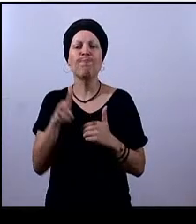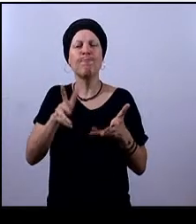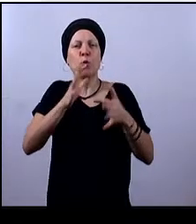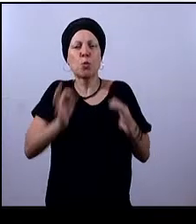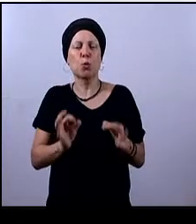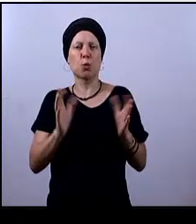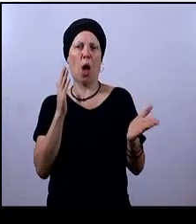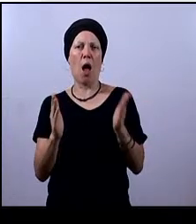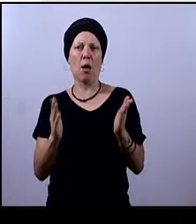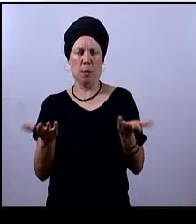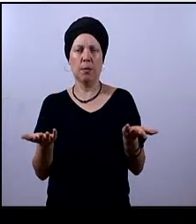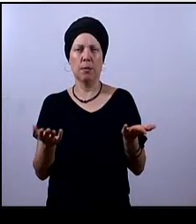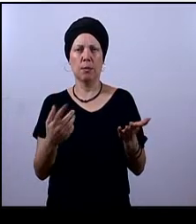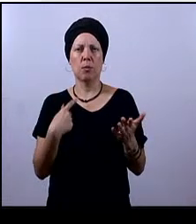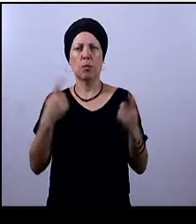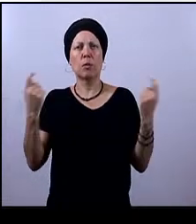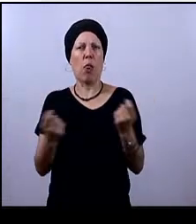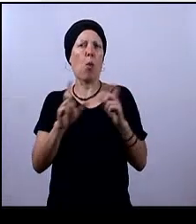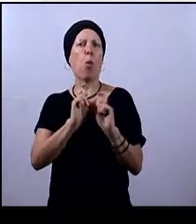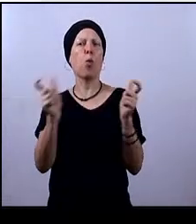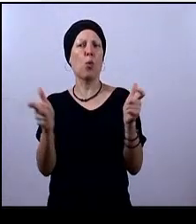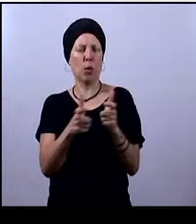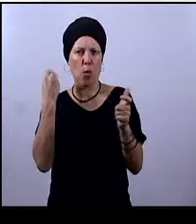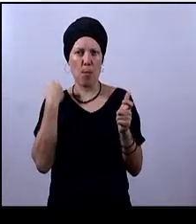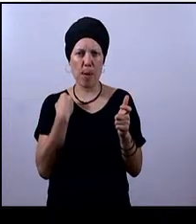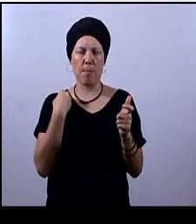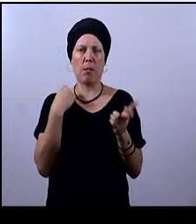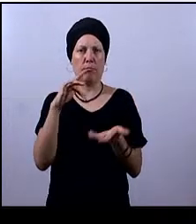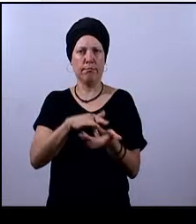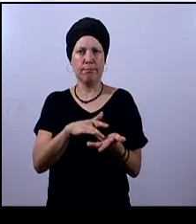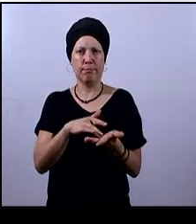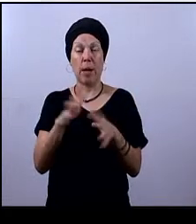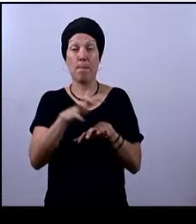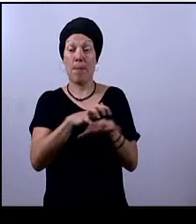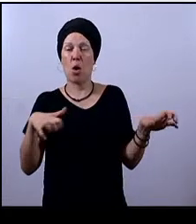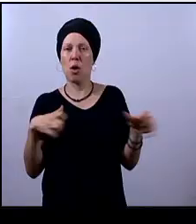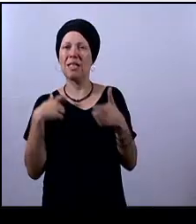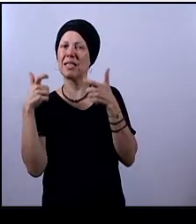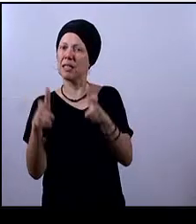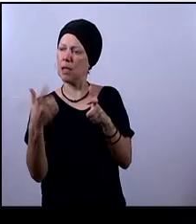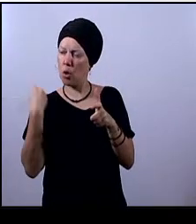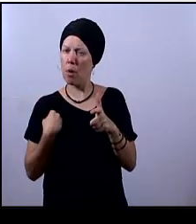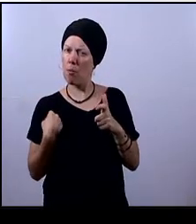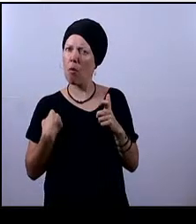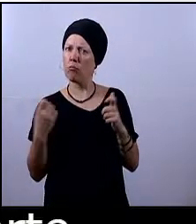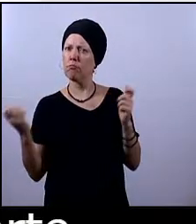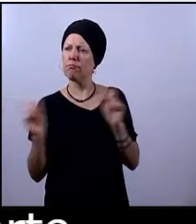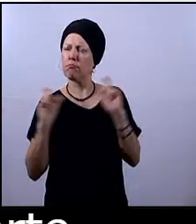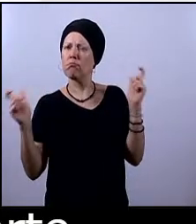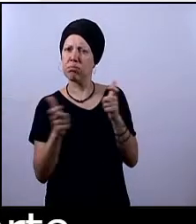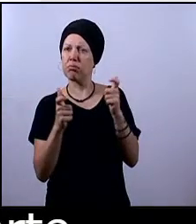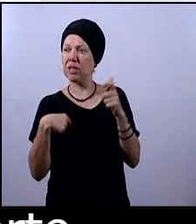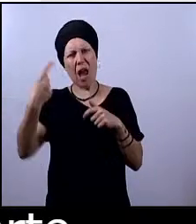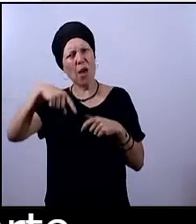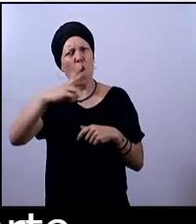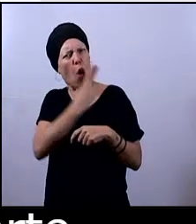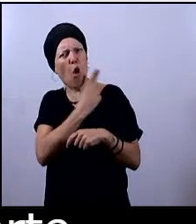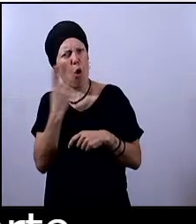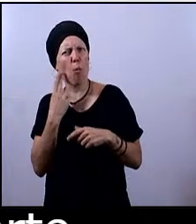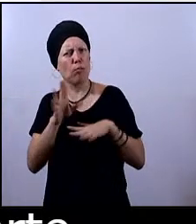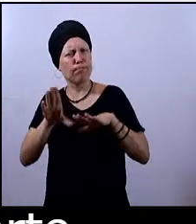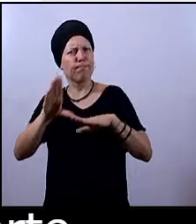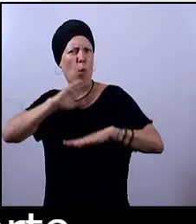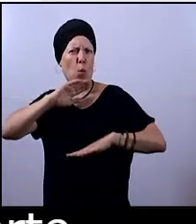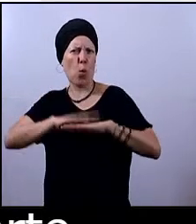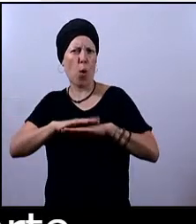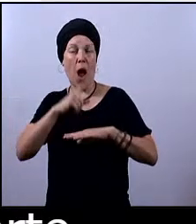estos momentos se está celebrando una reunión con esa parte mayoritaria del sector sector que sí cumple con el compromiso